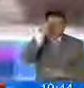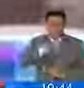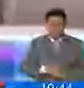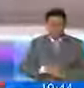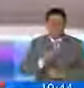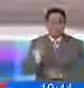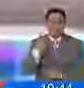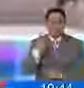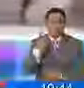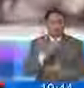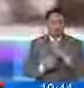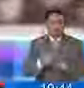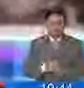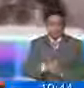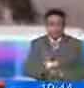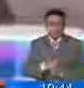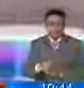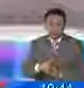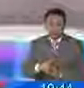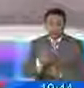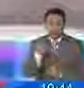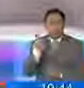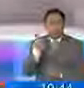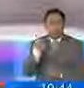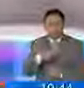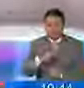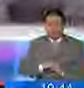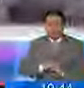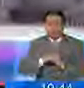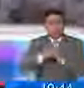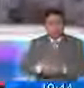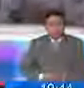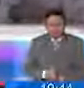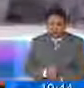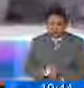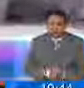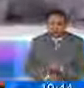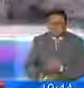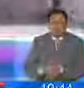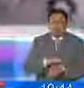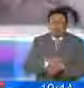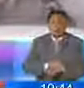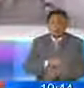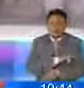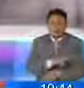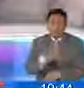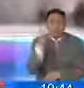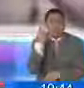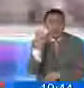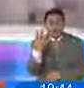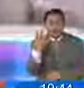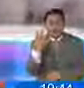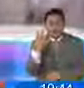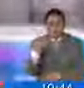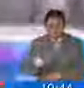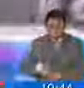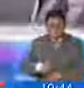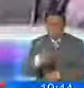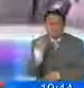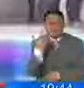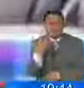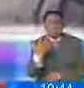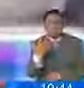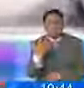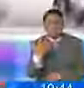hijo, pero la sorpresa se la llevaron el día del parto. Los doctores les habían dicho que eran 4, pero a la final nacieron